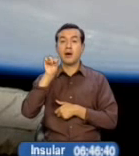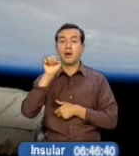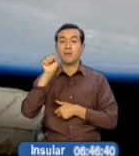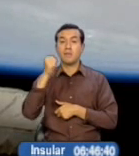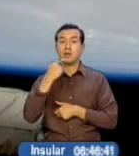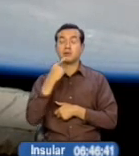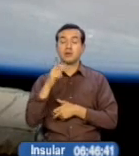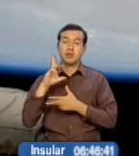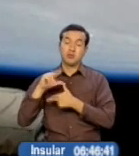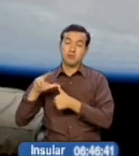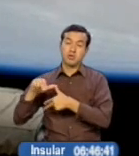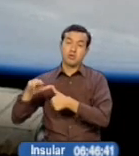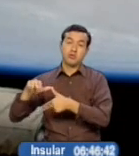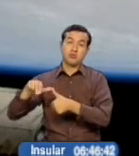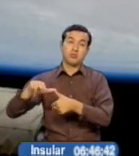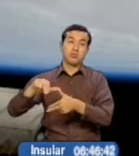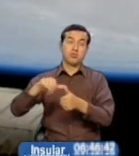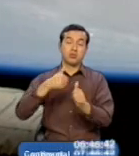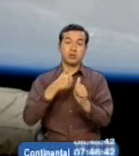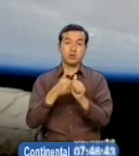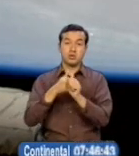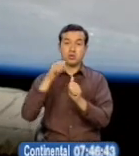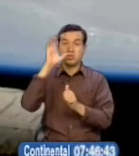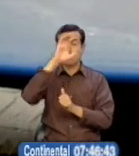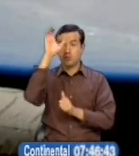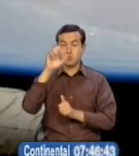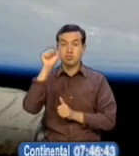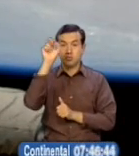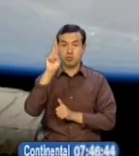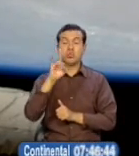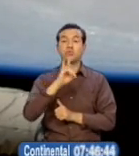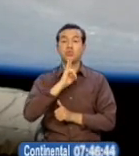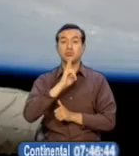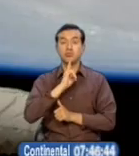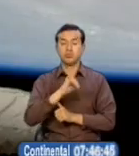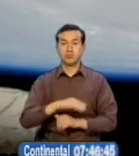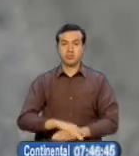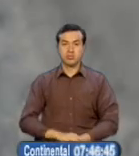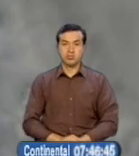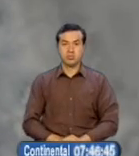que el ojo del huracán pasará frente a las costas del sureste de la Florida.